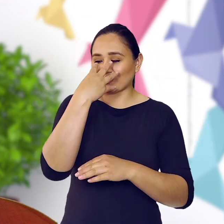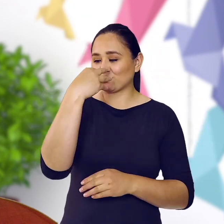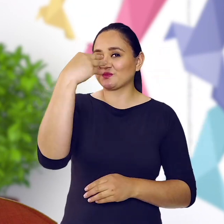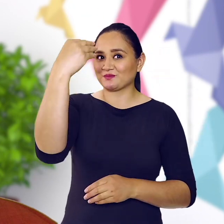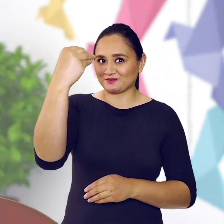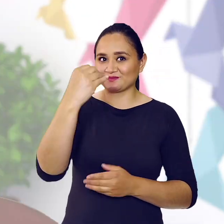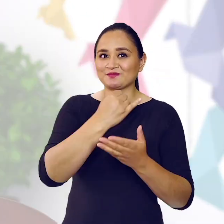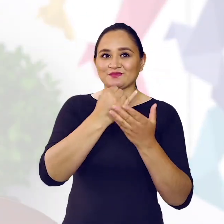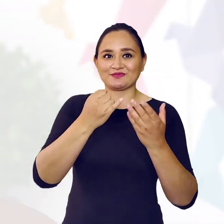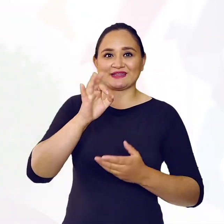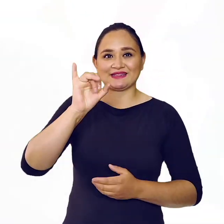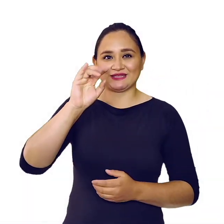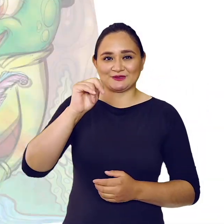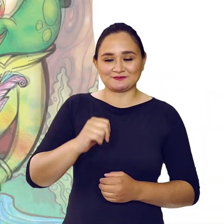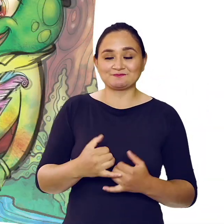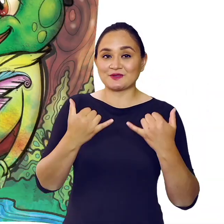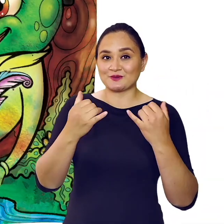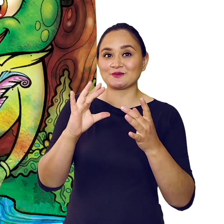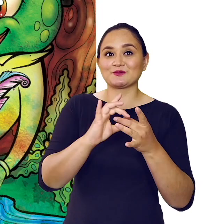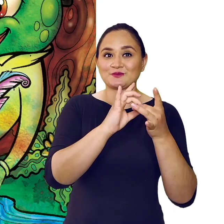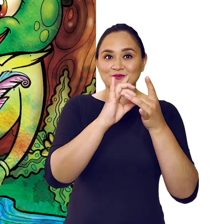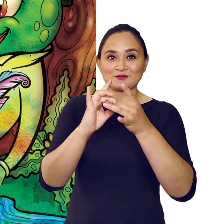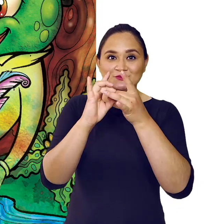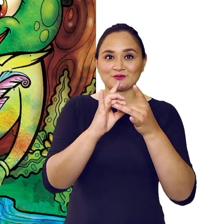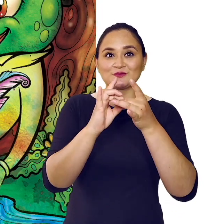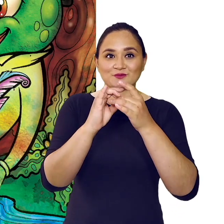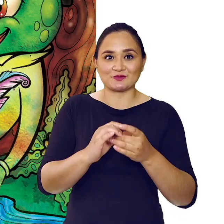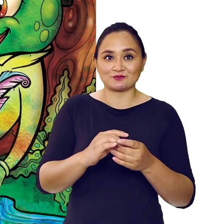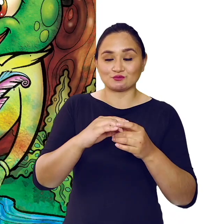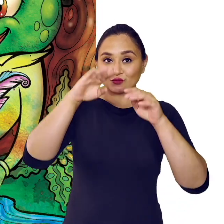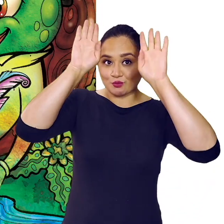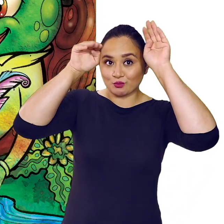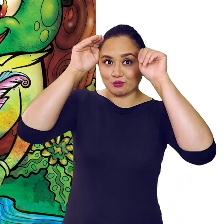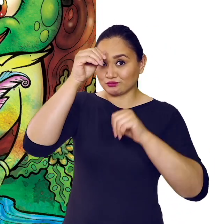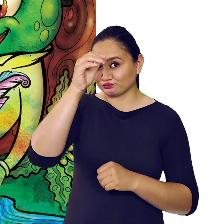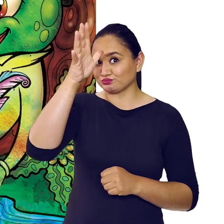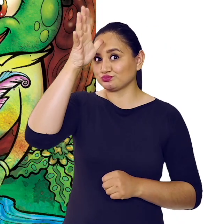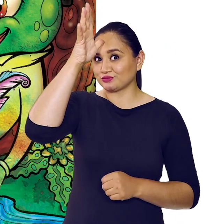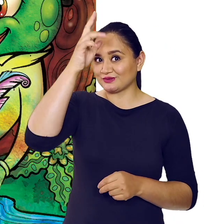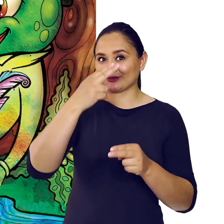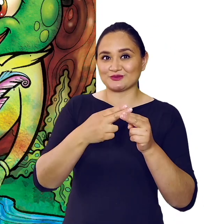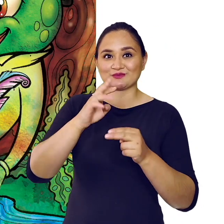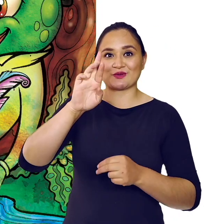Tito Martínez. Hoy voy a leerles el cuento Bruno, el burro inteligente.